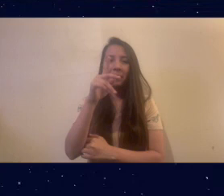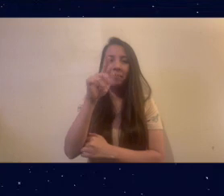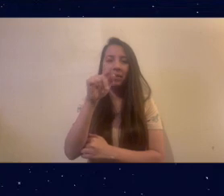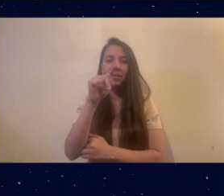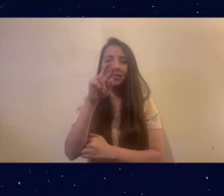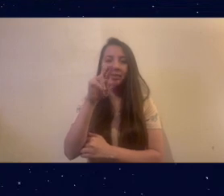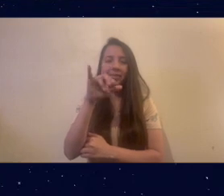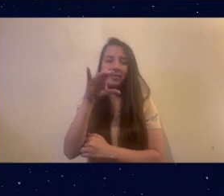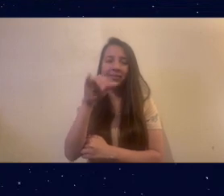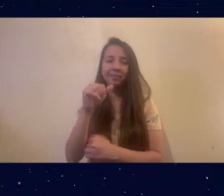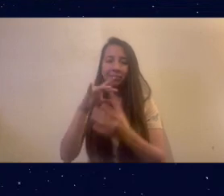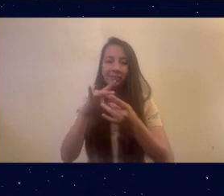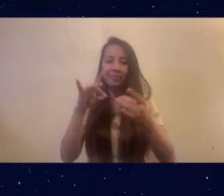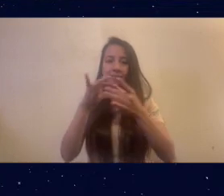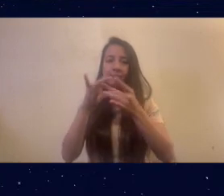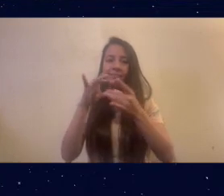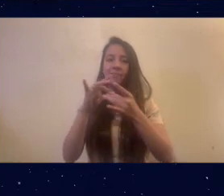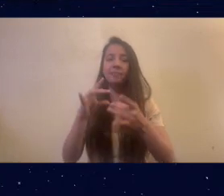Gracias, Patricia, por la introducción.